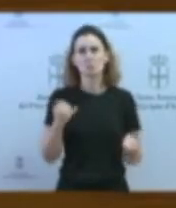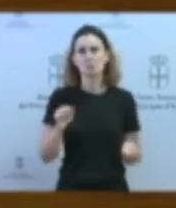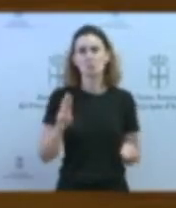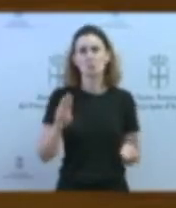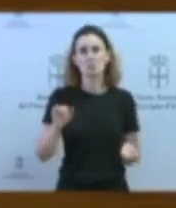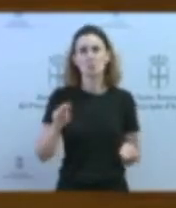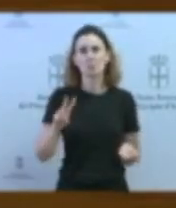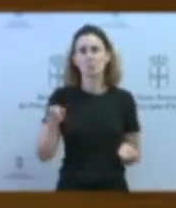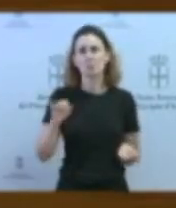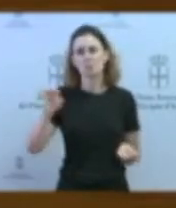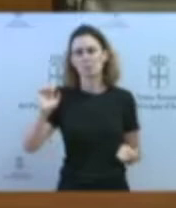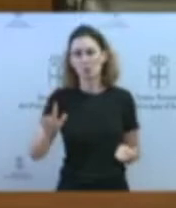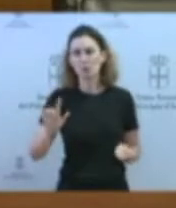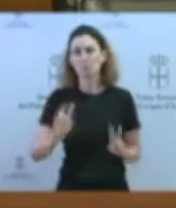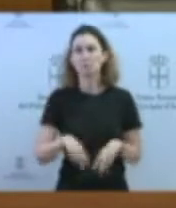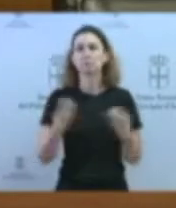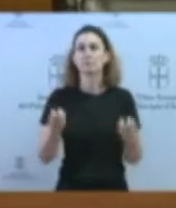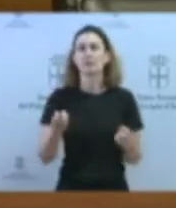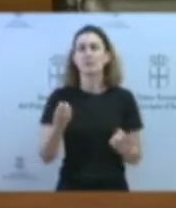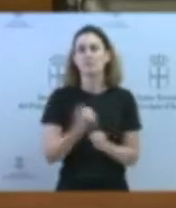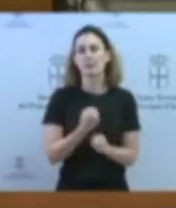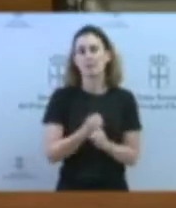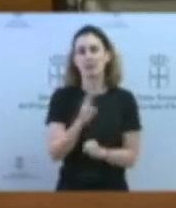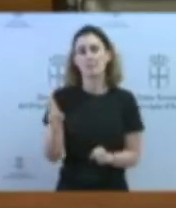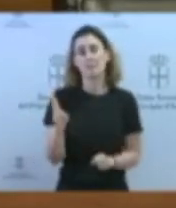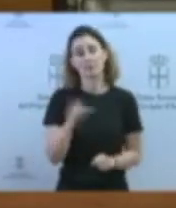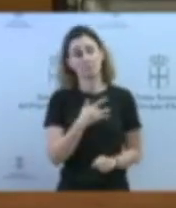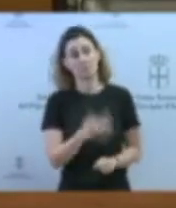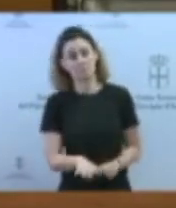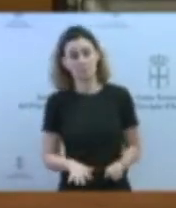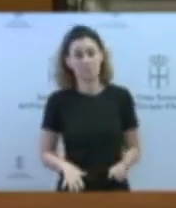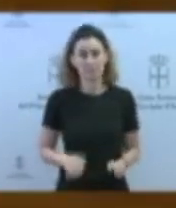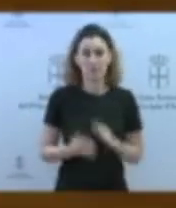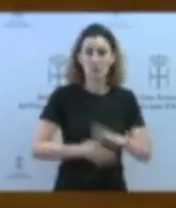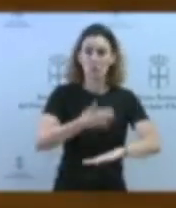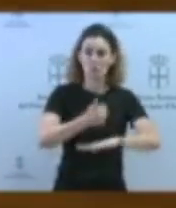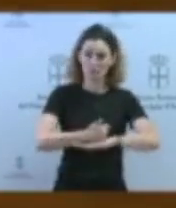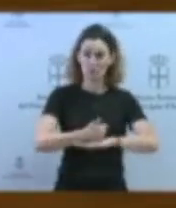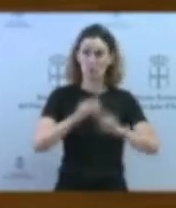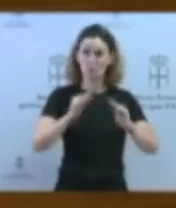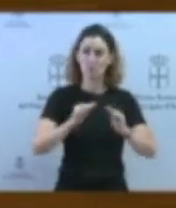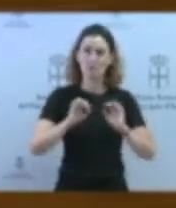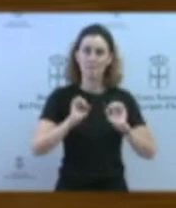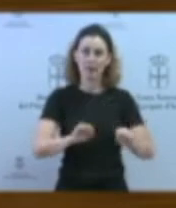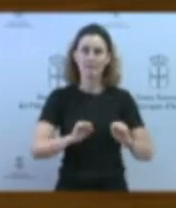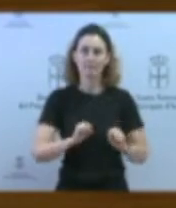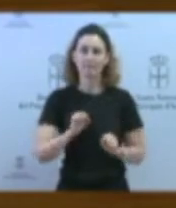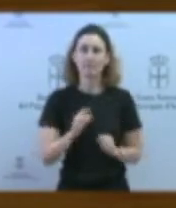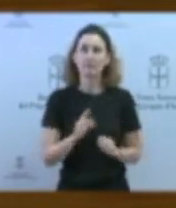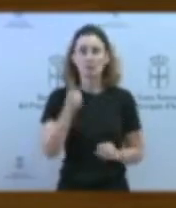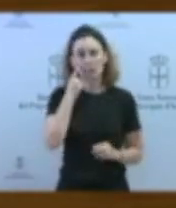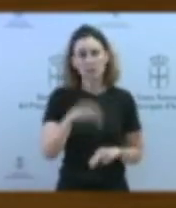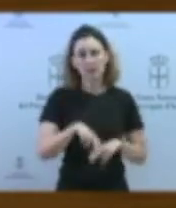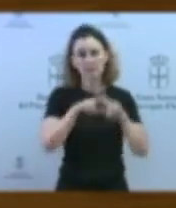del Partido Popular. El Tribunal Supremo había denegado un recurso de casación. Aznar rebajó, a través de